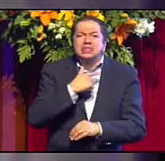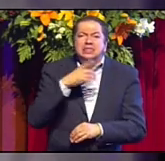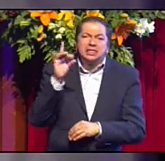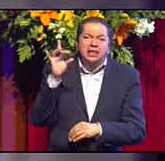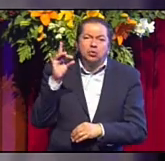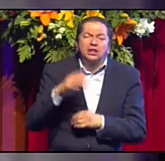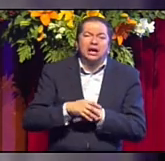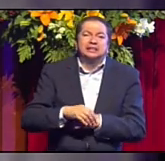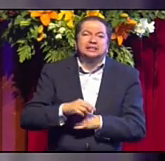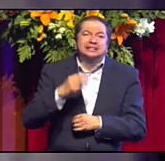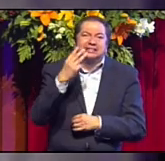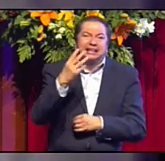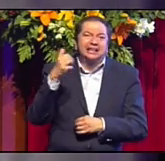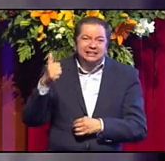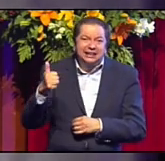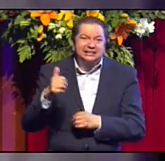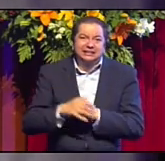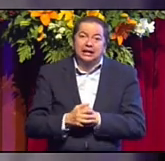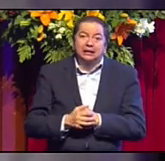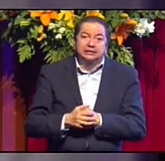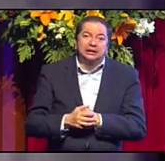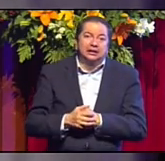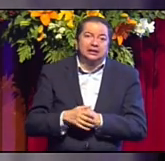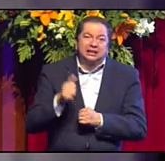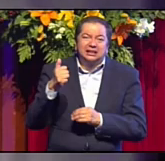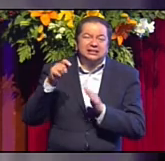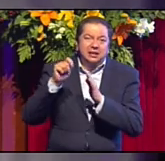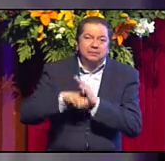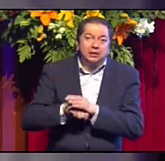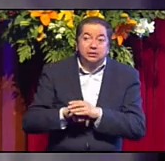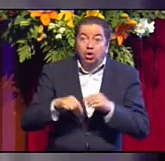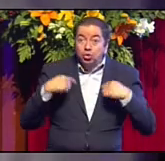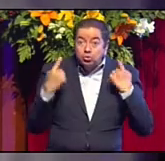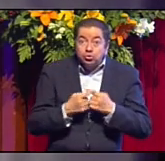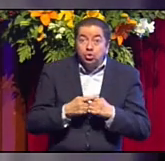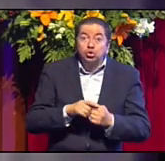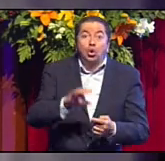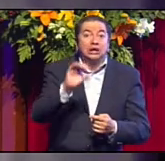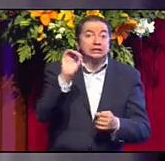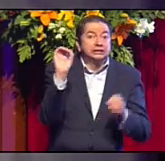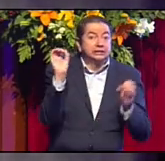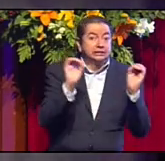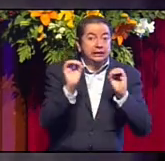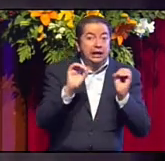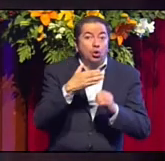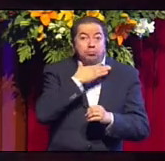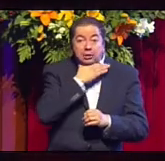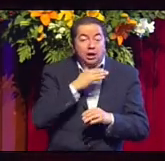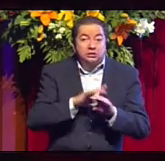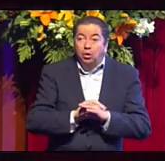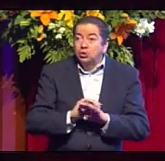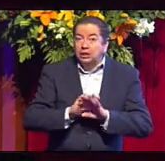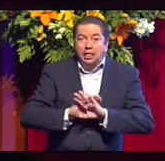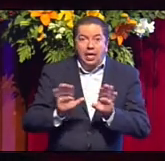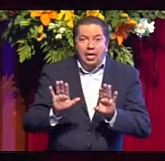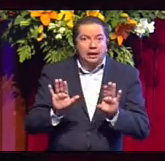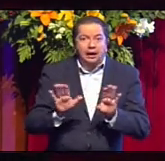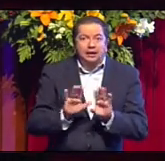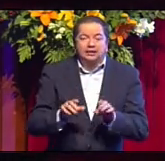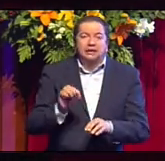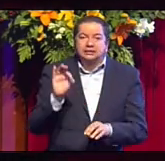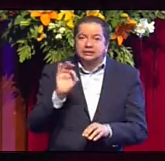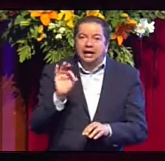hoy día cero peso en deuda con los profesores. Y efectivamente, si es verdad que siempre se puede hacer más,